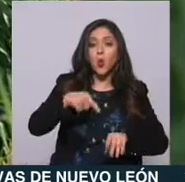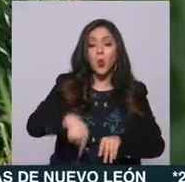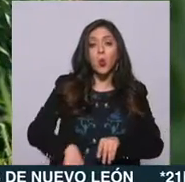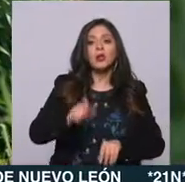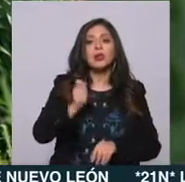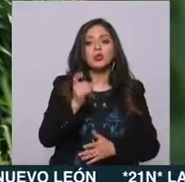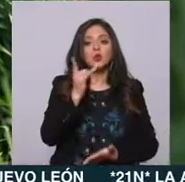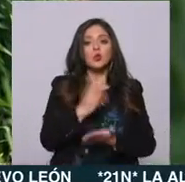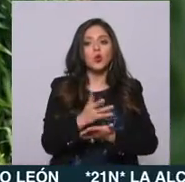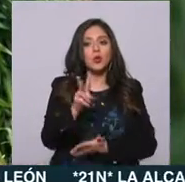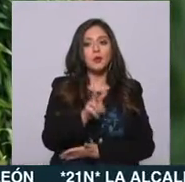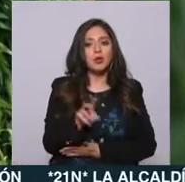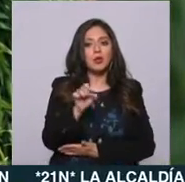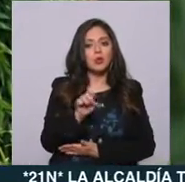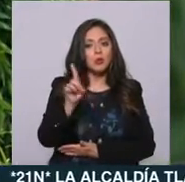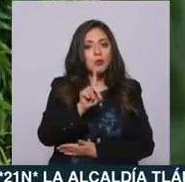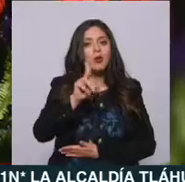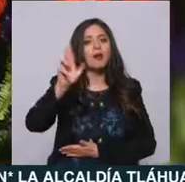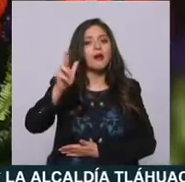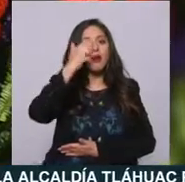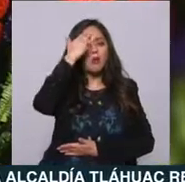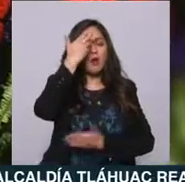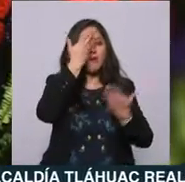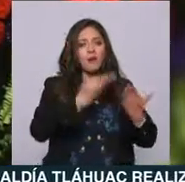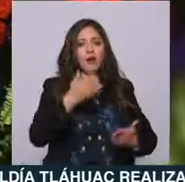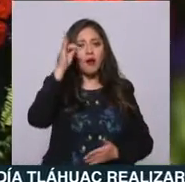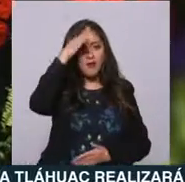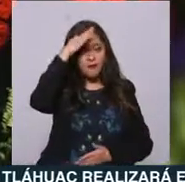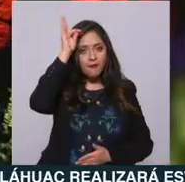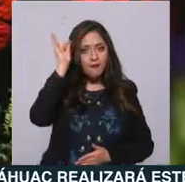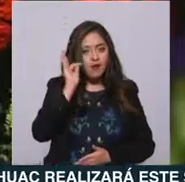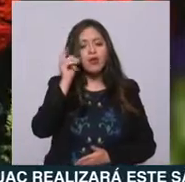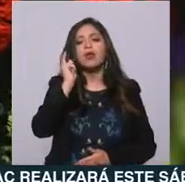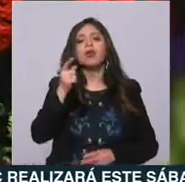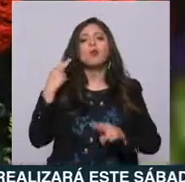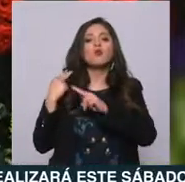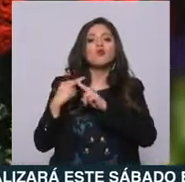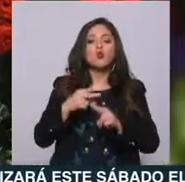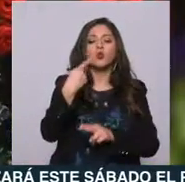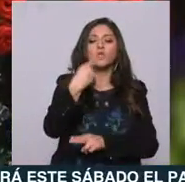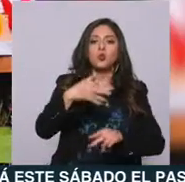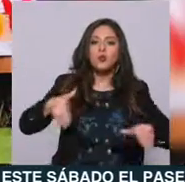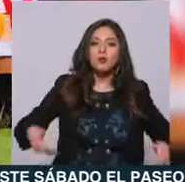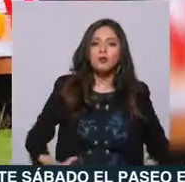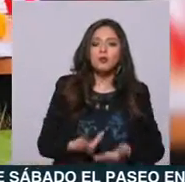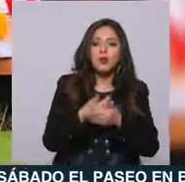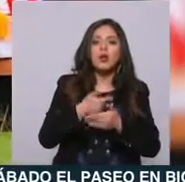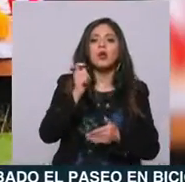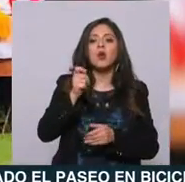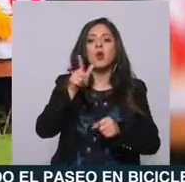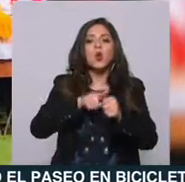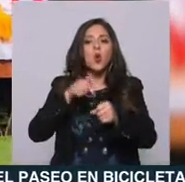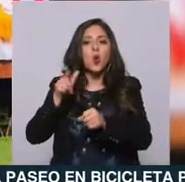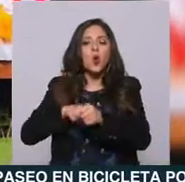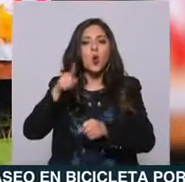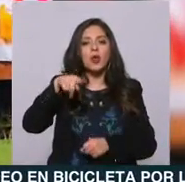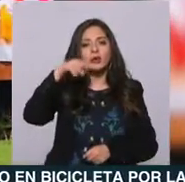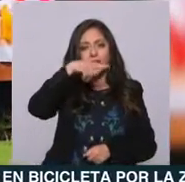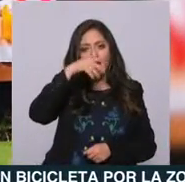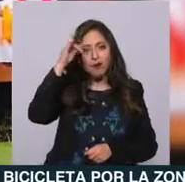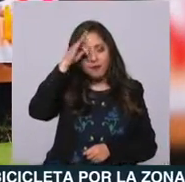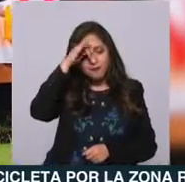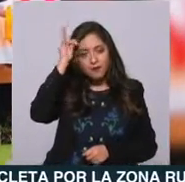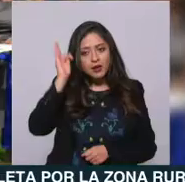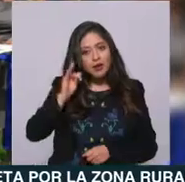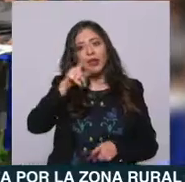fin de semana un homenaje a Frida Kahlo, con motivo de su aniversario de natalicio. La muestra Los Colores de Frida contará con